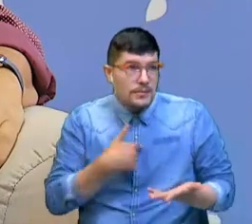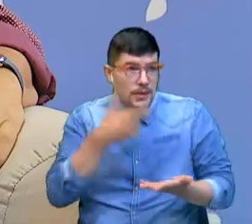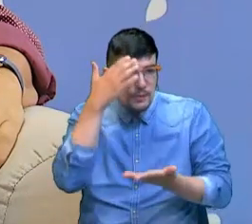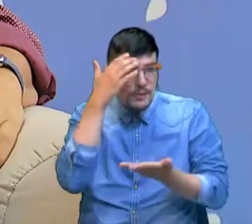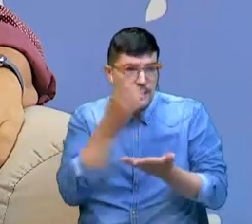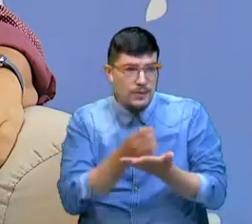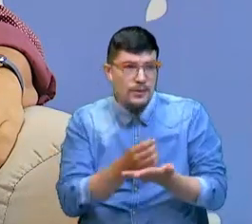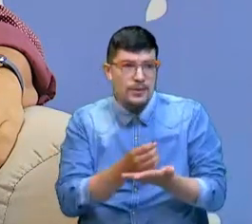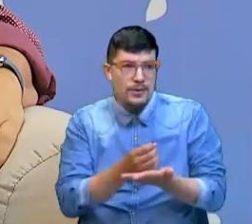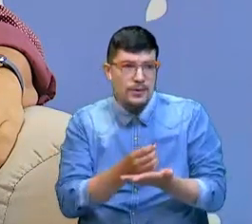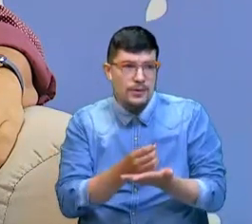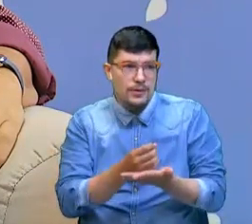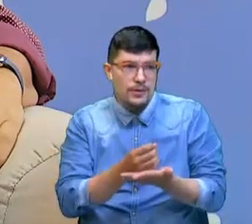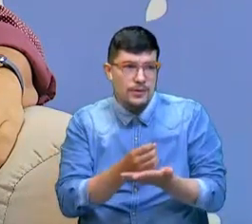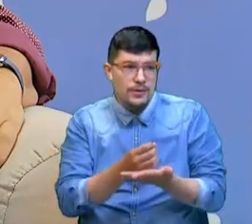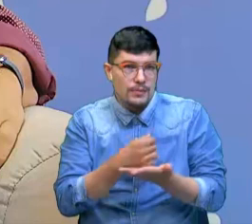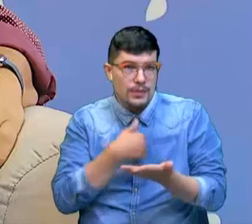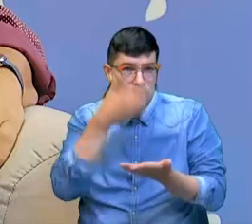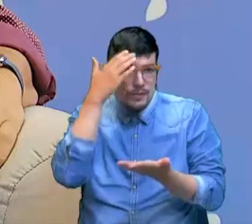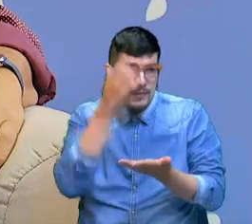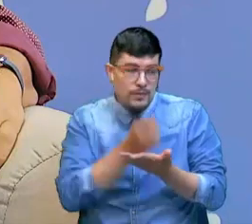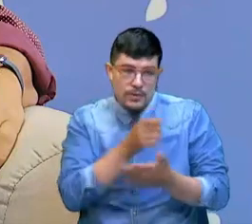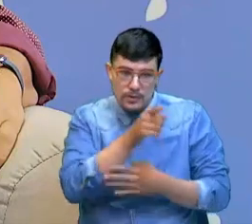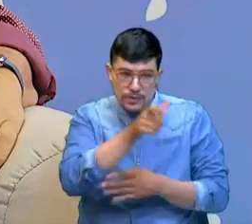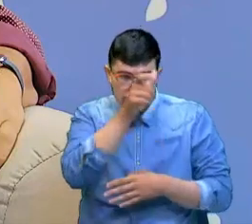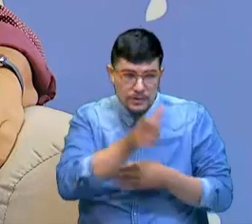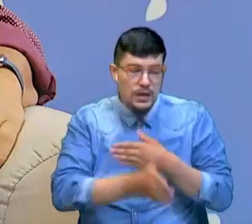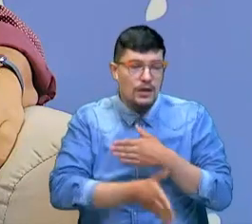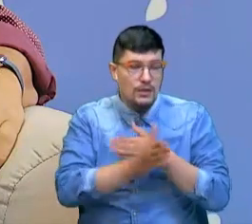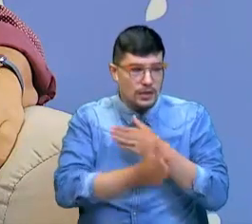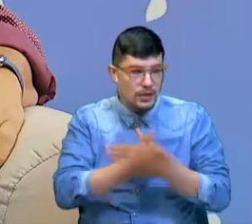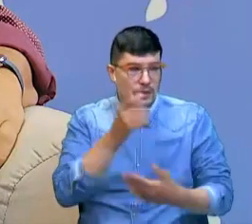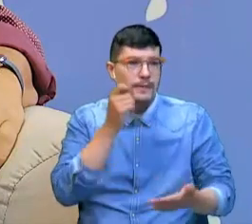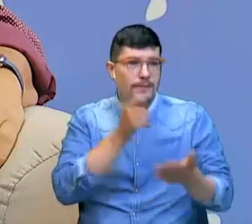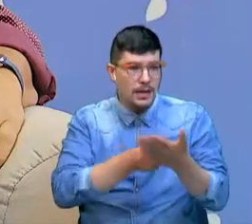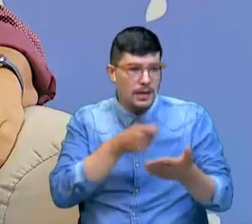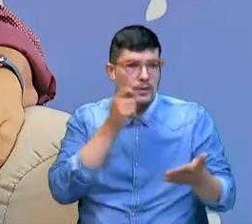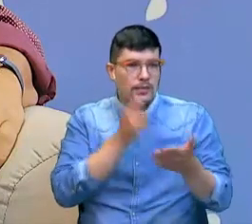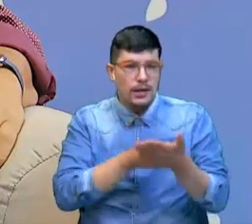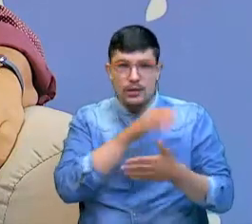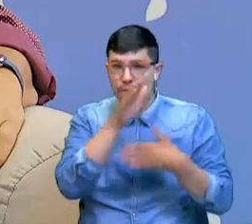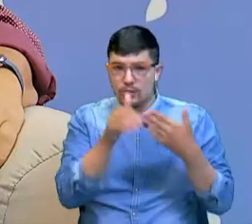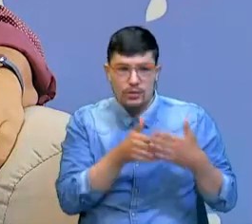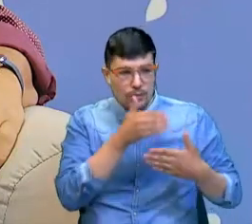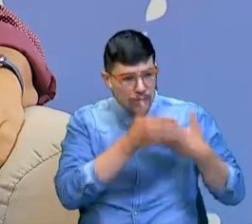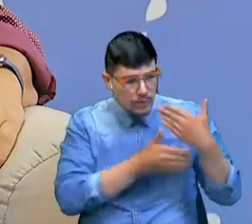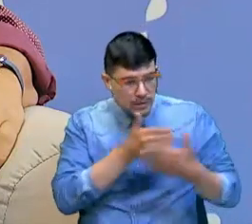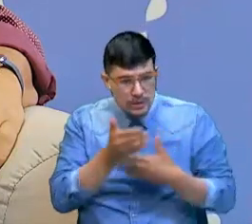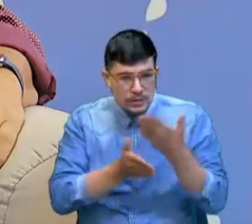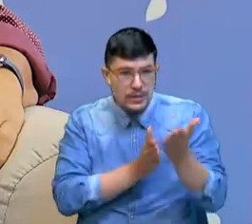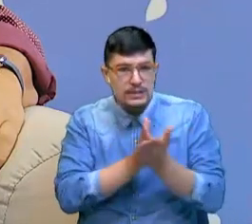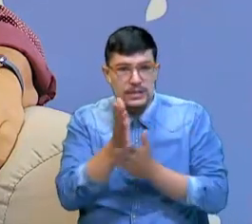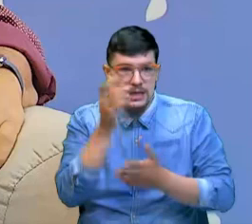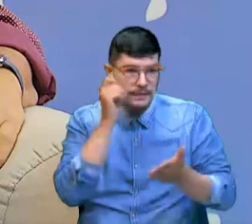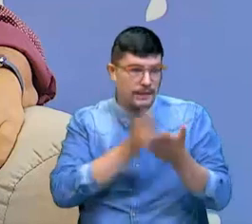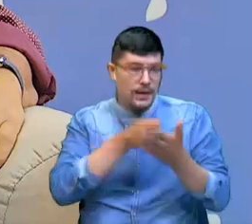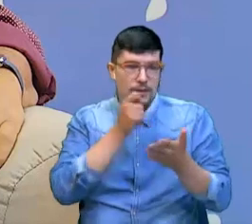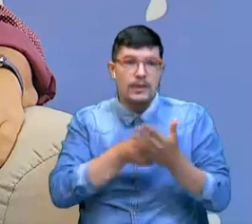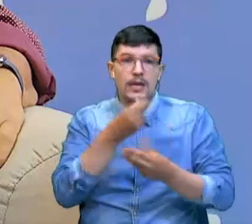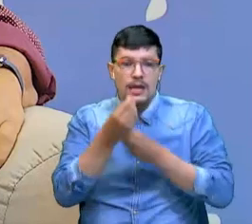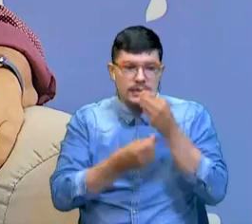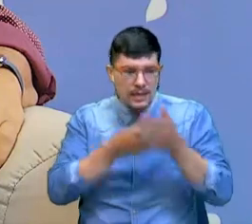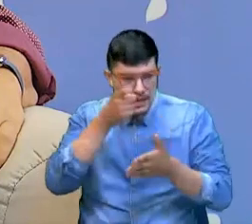opinión que tengo al respecto es continúe cotizando, haga todos los trámites tendientes a que hagan la